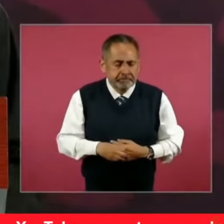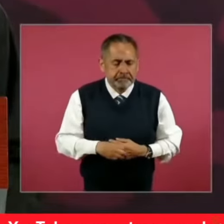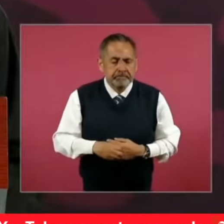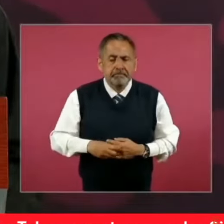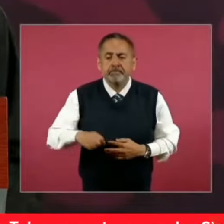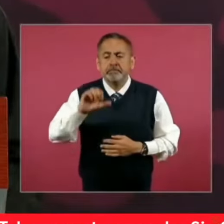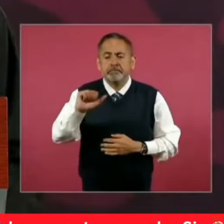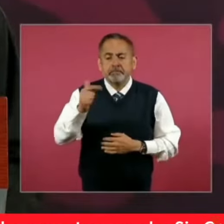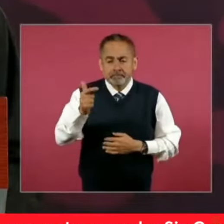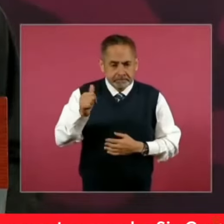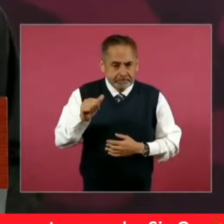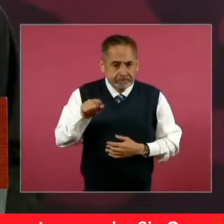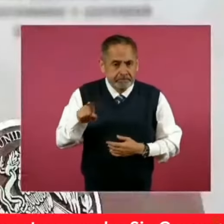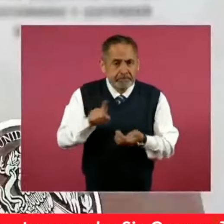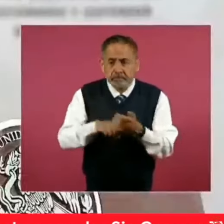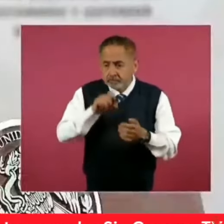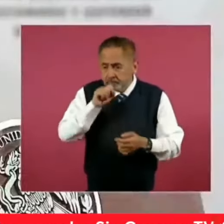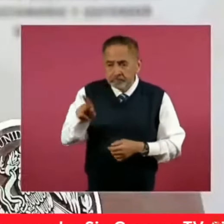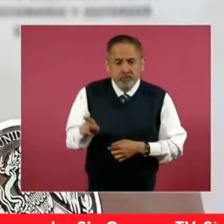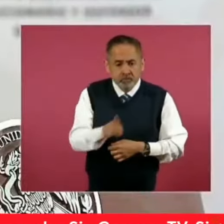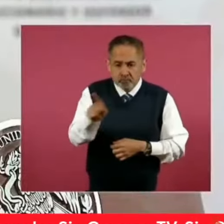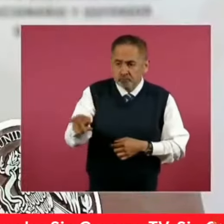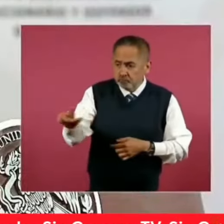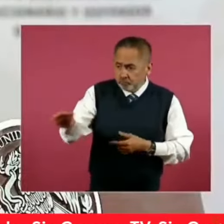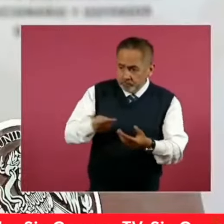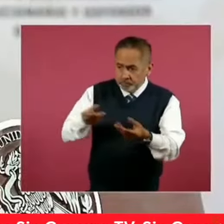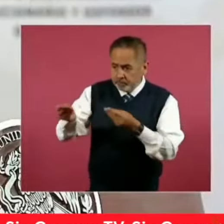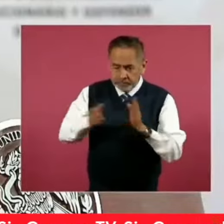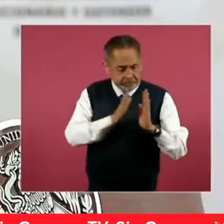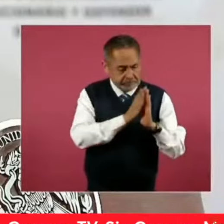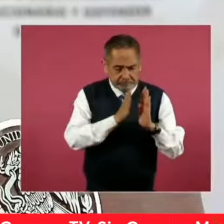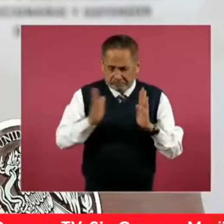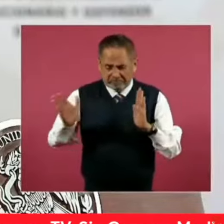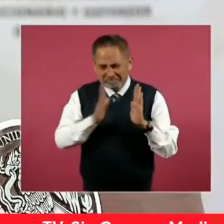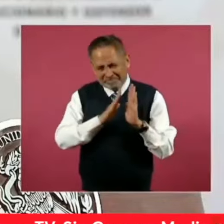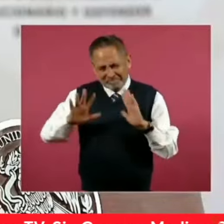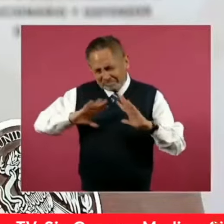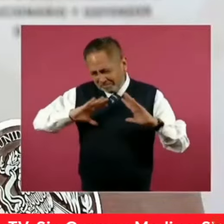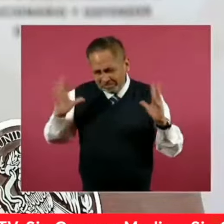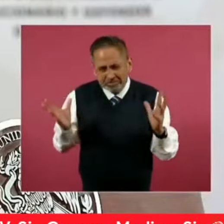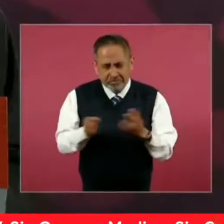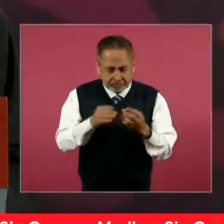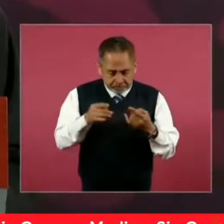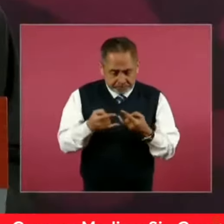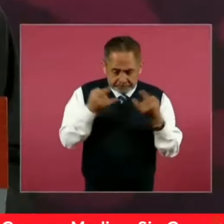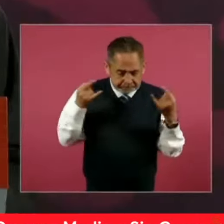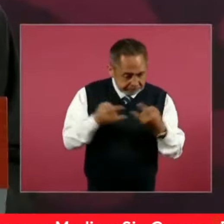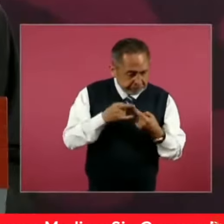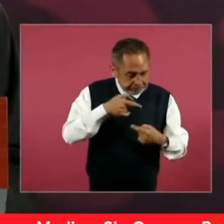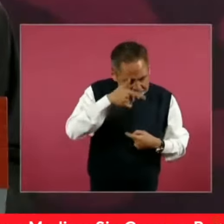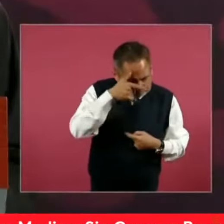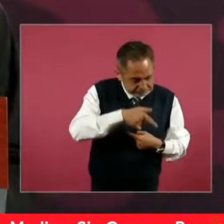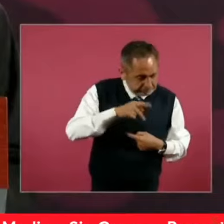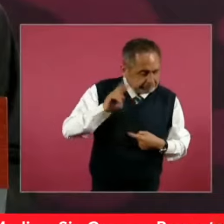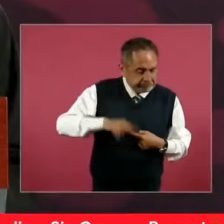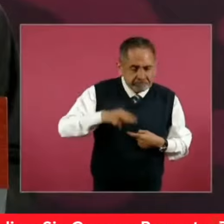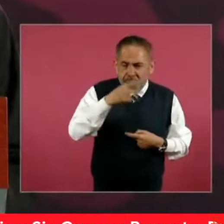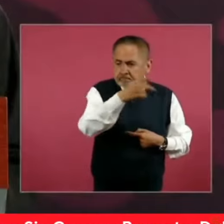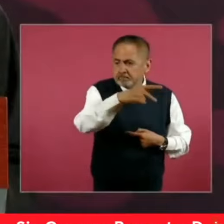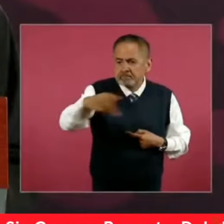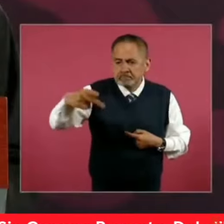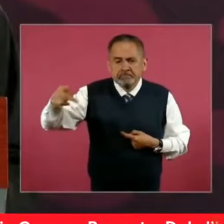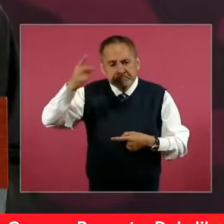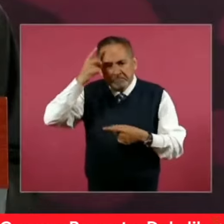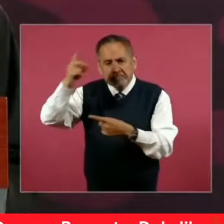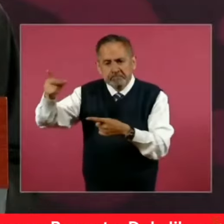la documentación histórica entregada por los propios pueblos y resguarda los documentos que explican la historia de la propiedad social, así como las formas